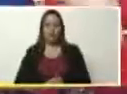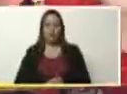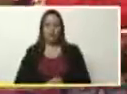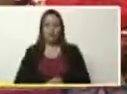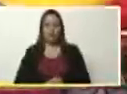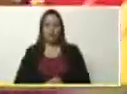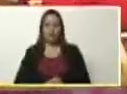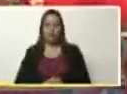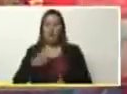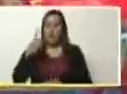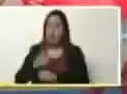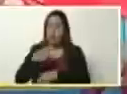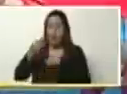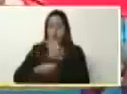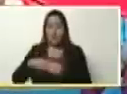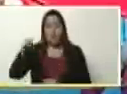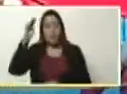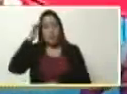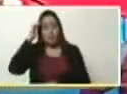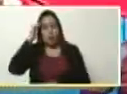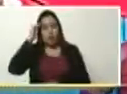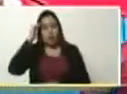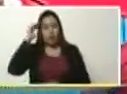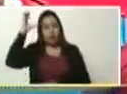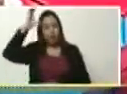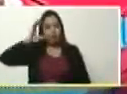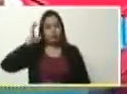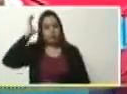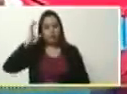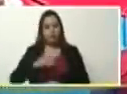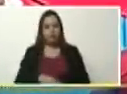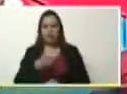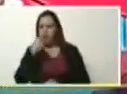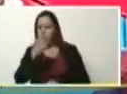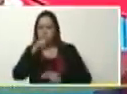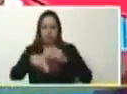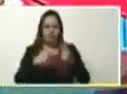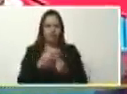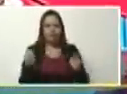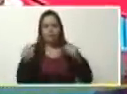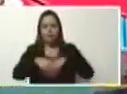Hay que hacer memoria y conciencia para decir nunca más.